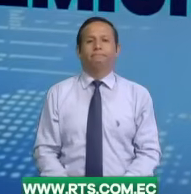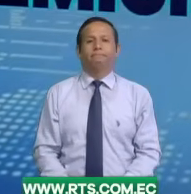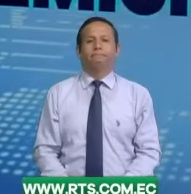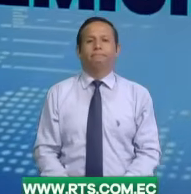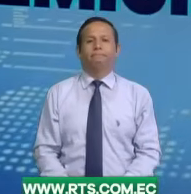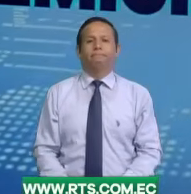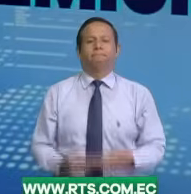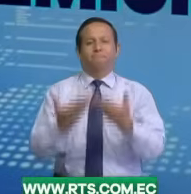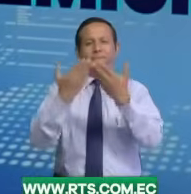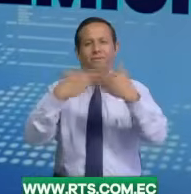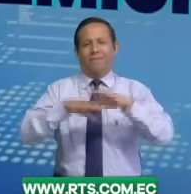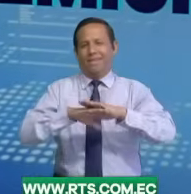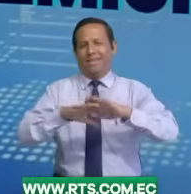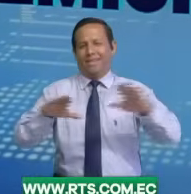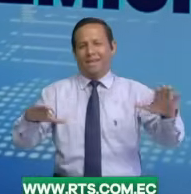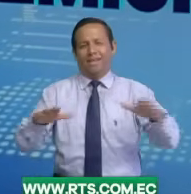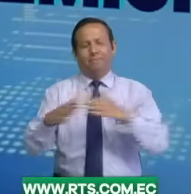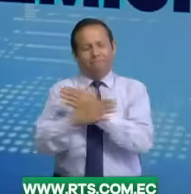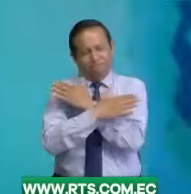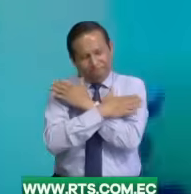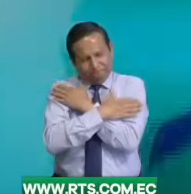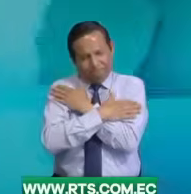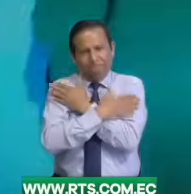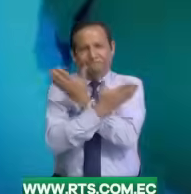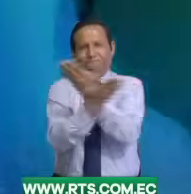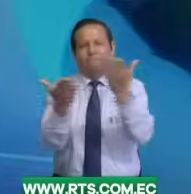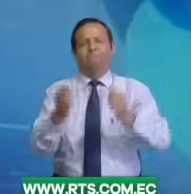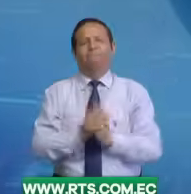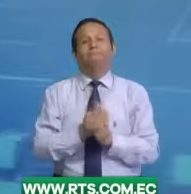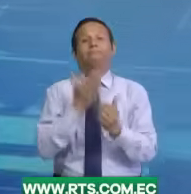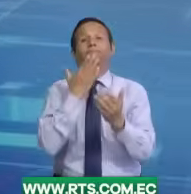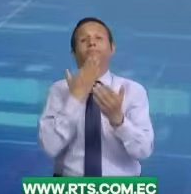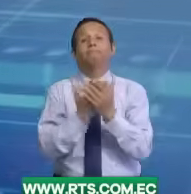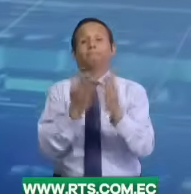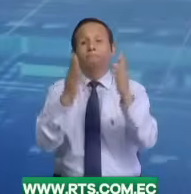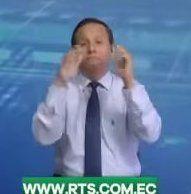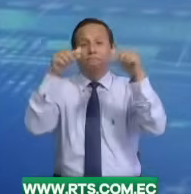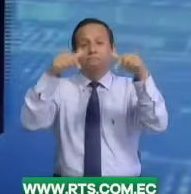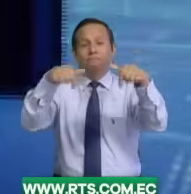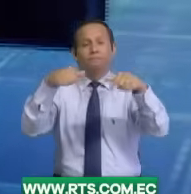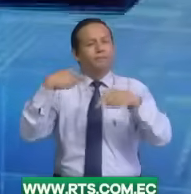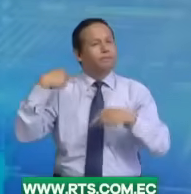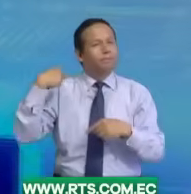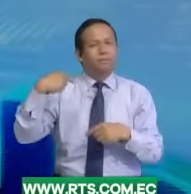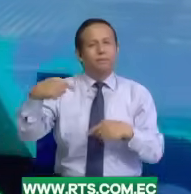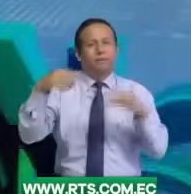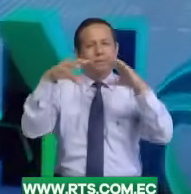De esta manera concluimos. Un gran abrazo para todos ustedes. Gracias por estar con nosotros como cada